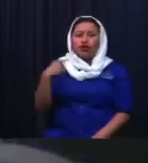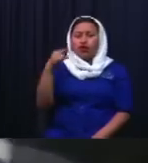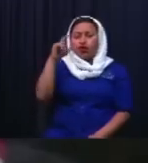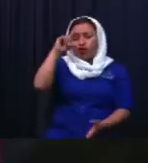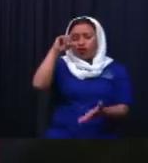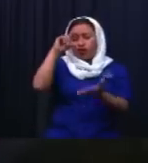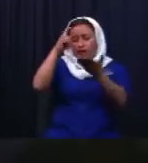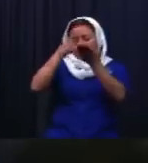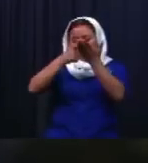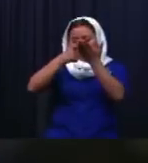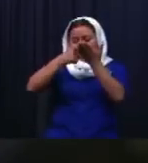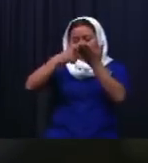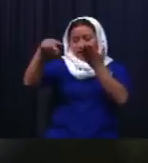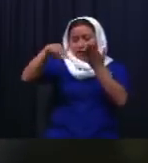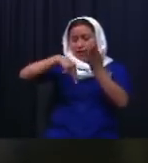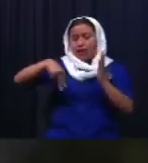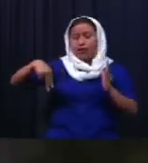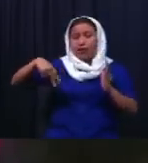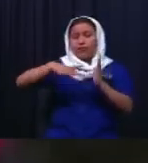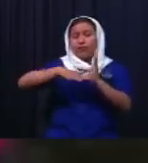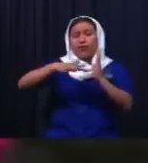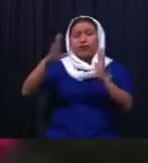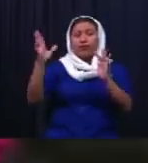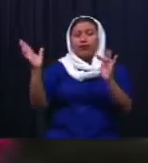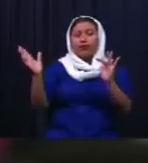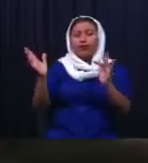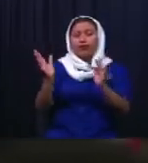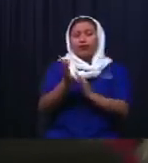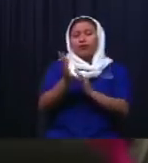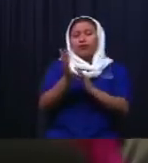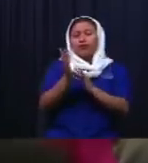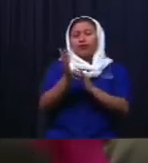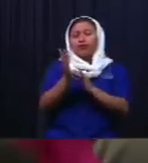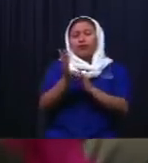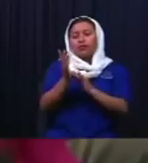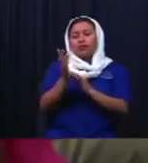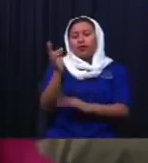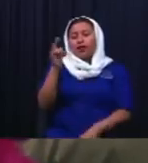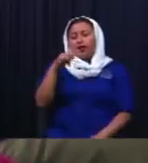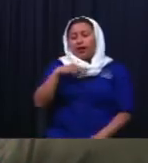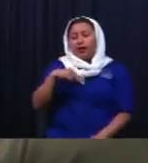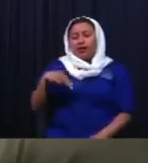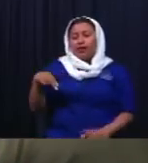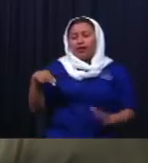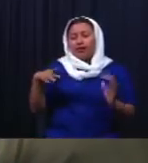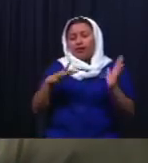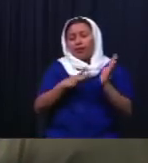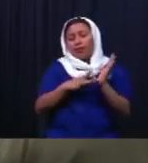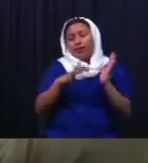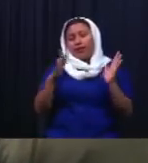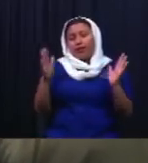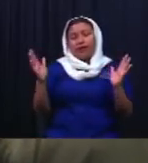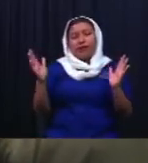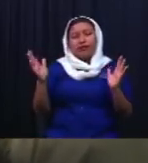En el nombre poderoso de Jesús. En el nombre de Jesús.